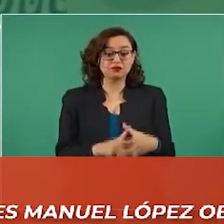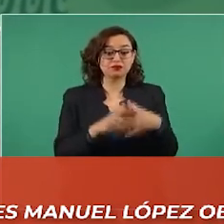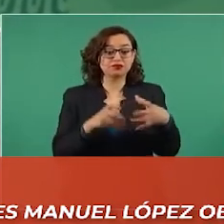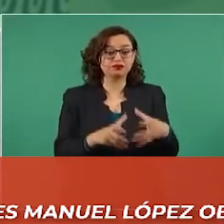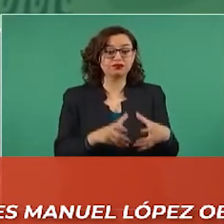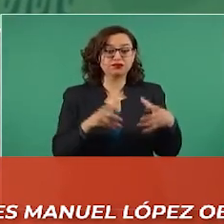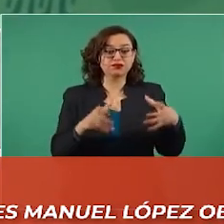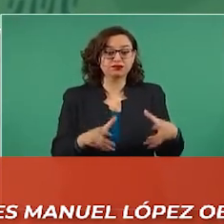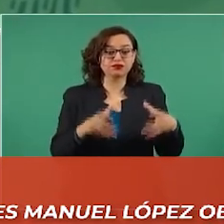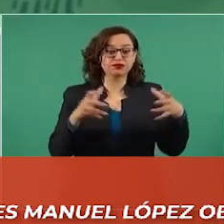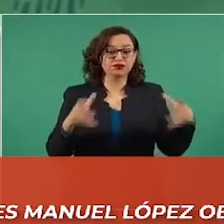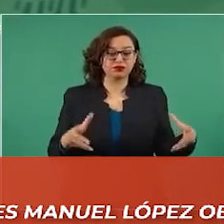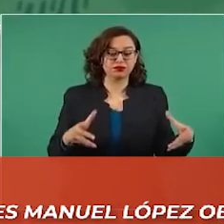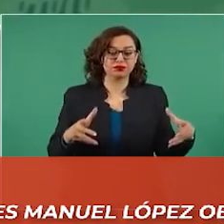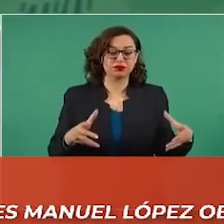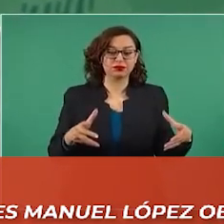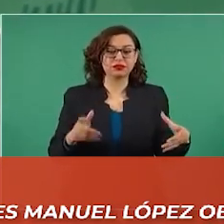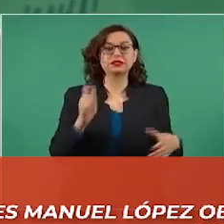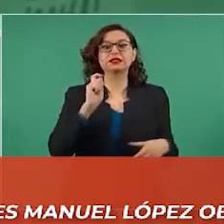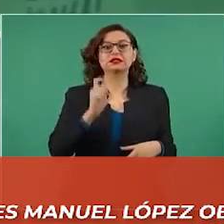tenía.